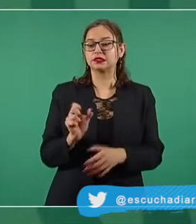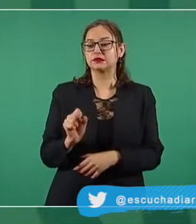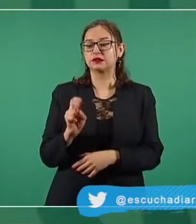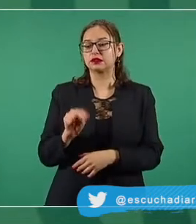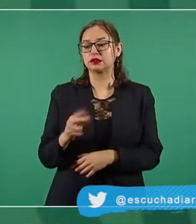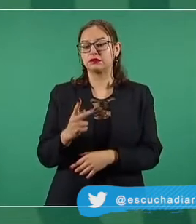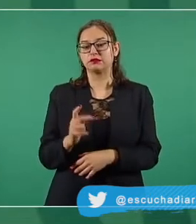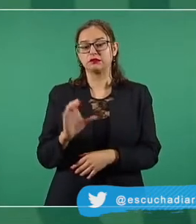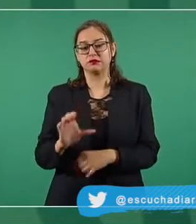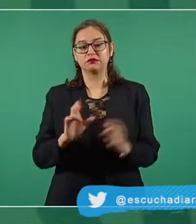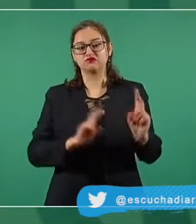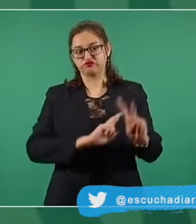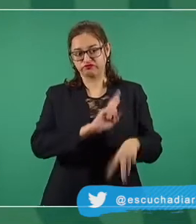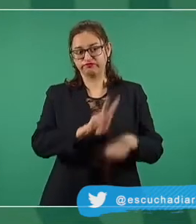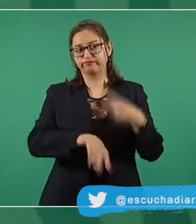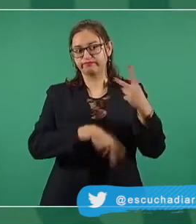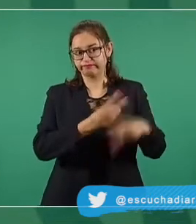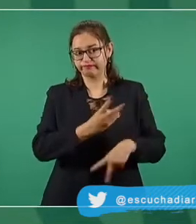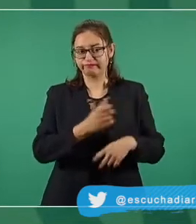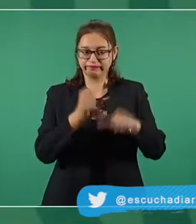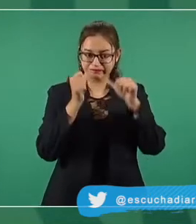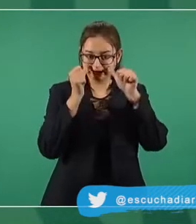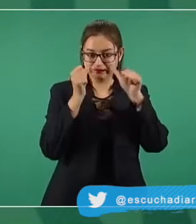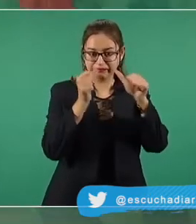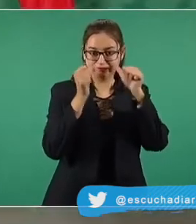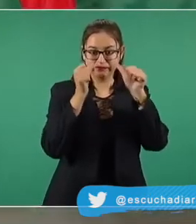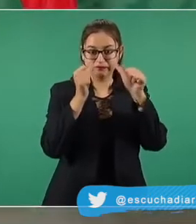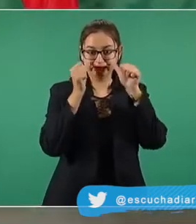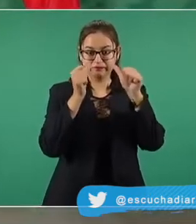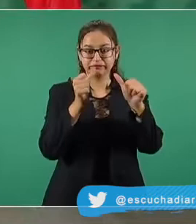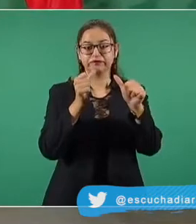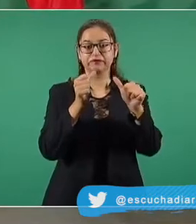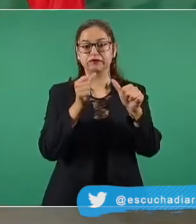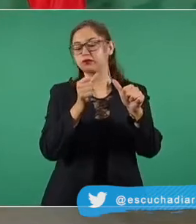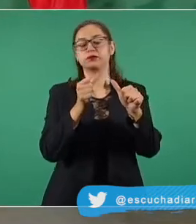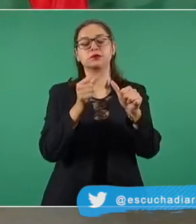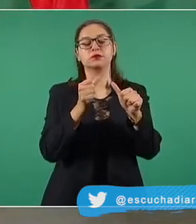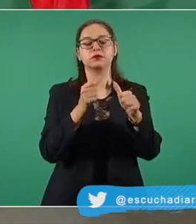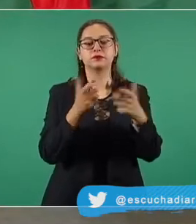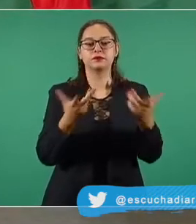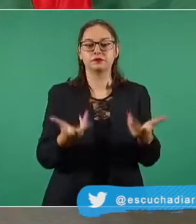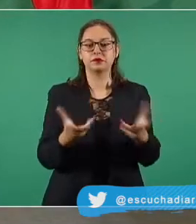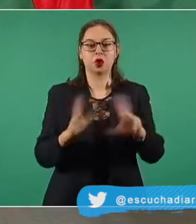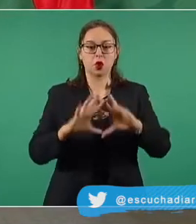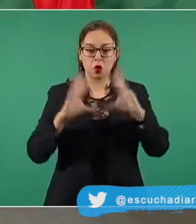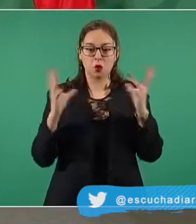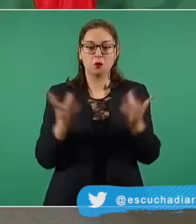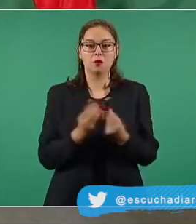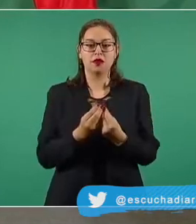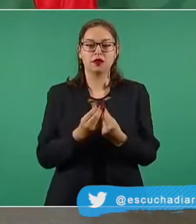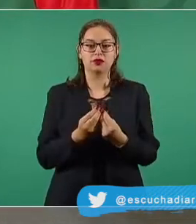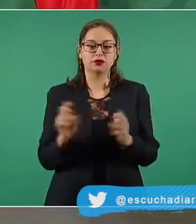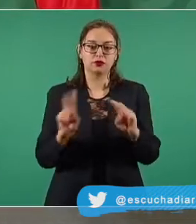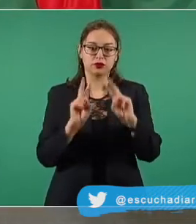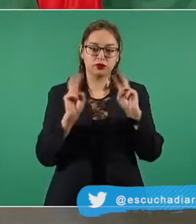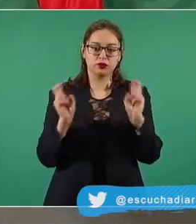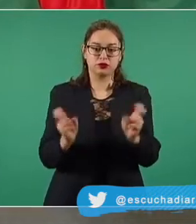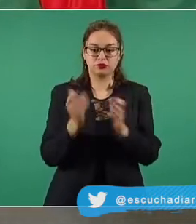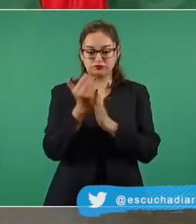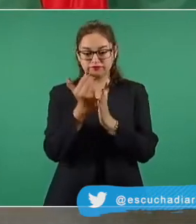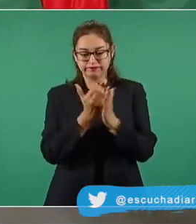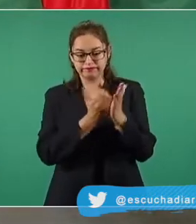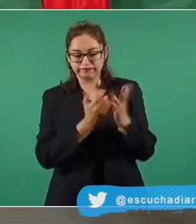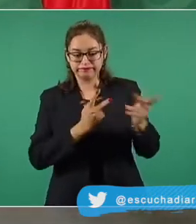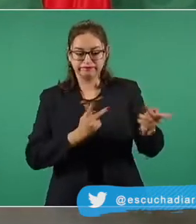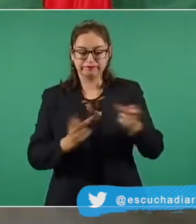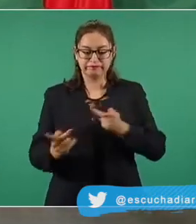Sobre las clases presenciales, Gatell reitera que no hay evidencia científica que indique que la movilidad producida por el retorno a clases